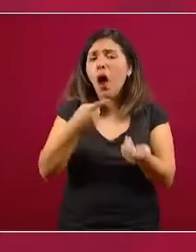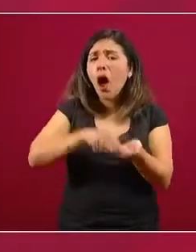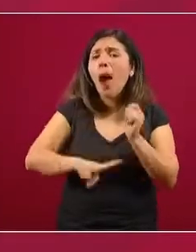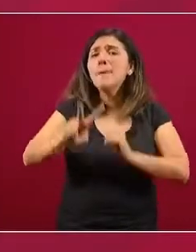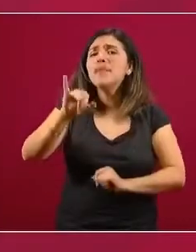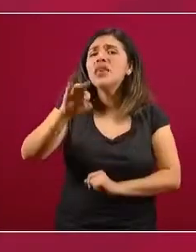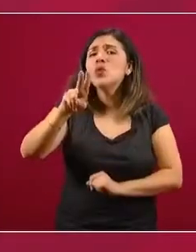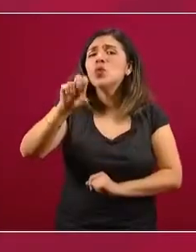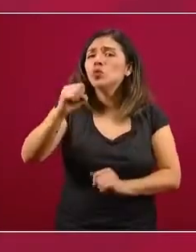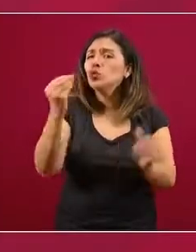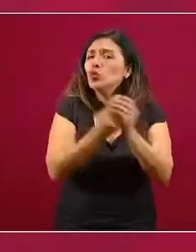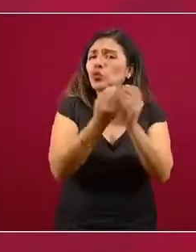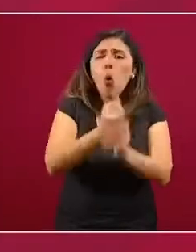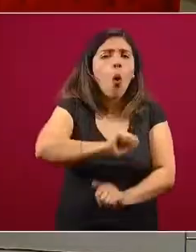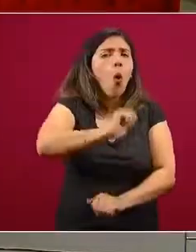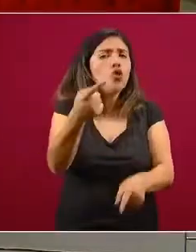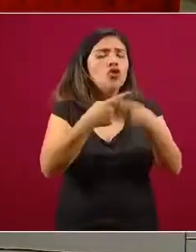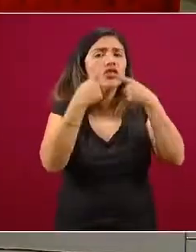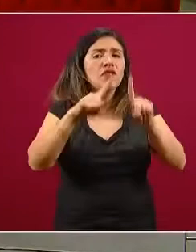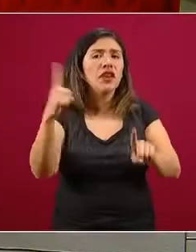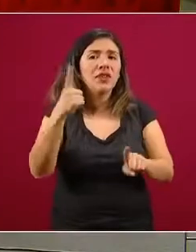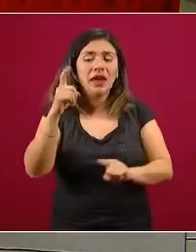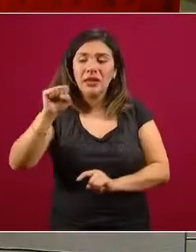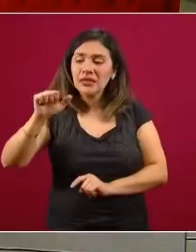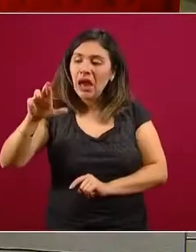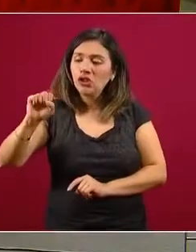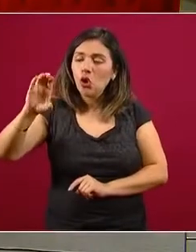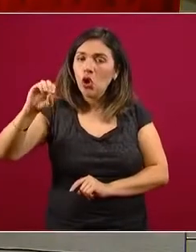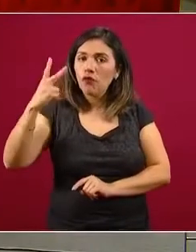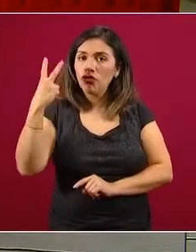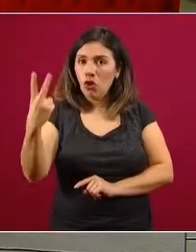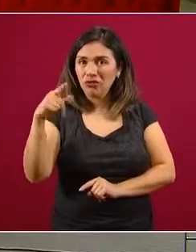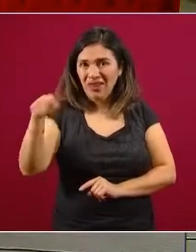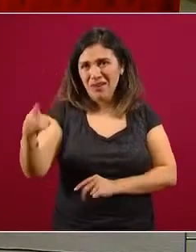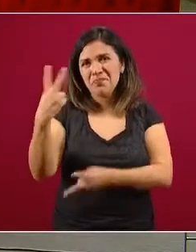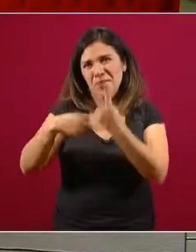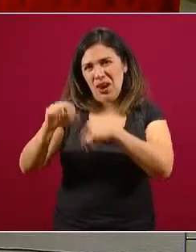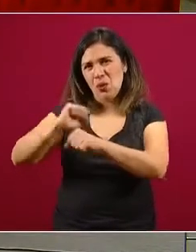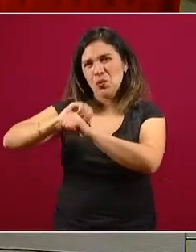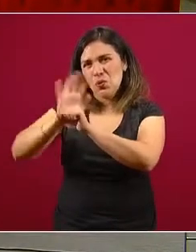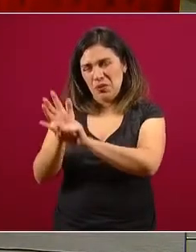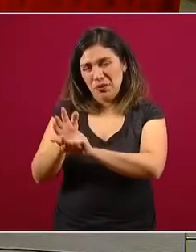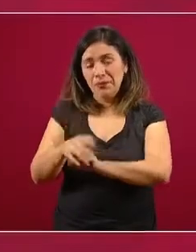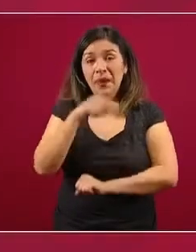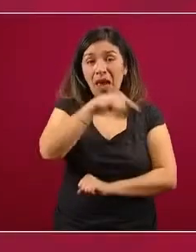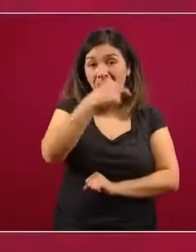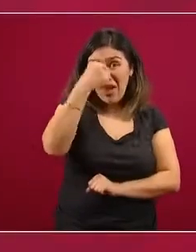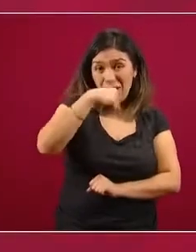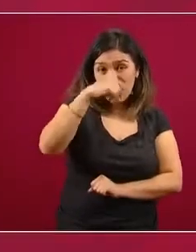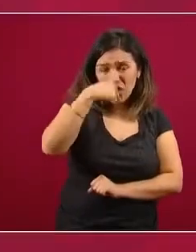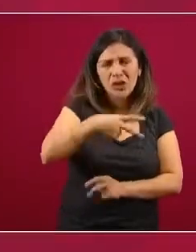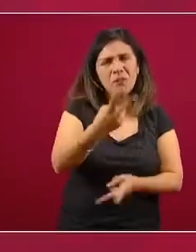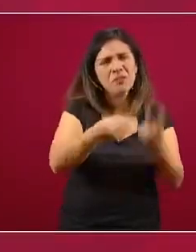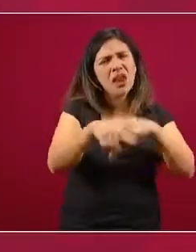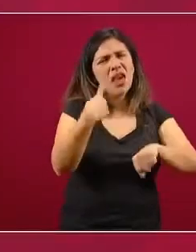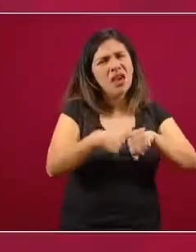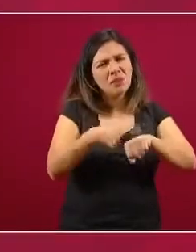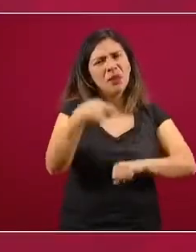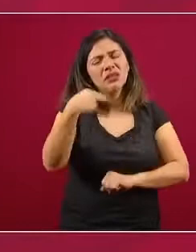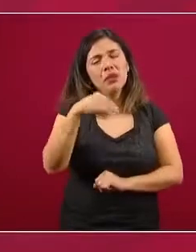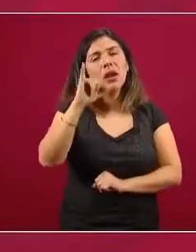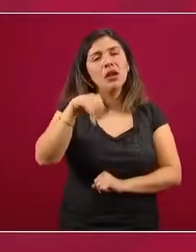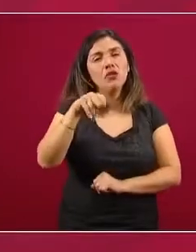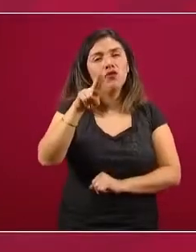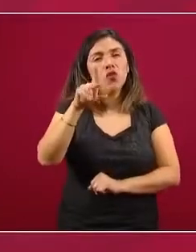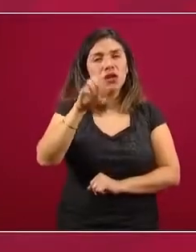es otro virus distinto de SARS-CoV-2, que es el que causa COVID. El virus influenza causa una enfermedad que se llama